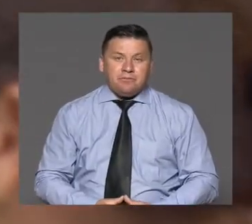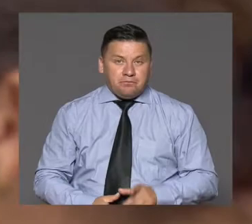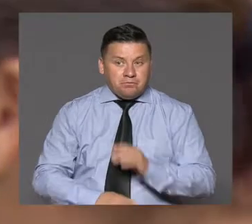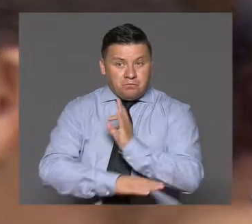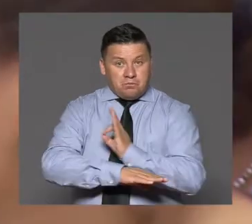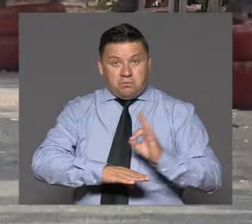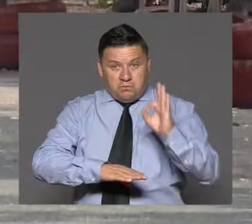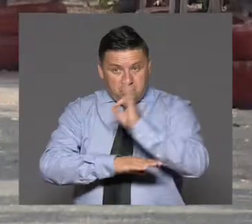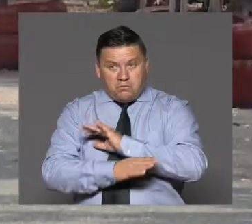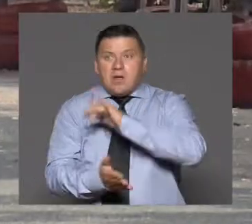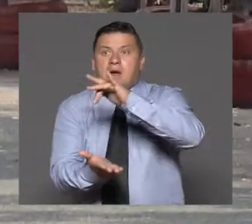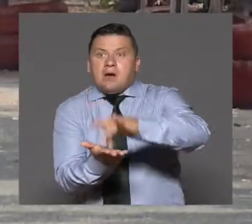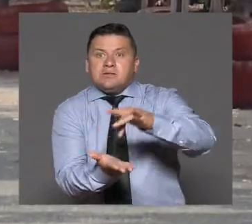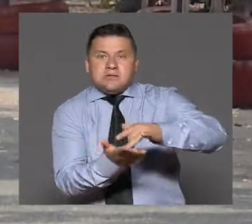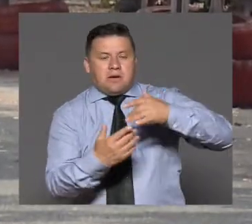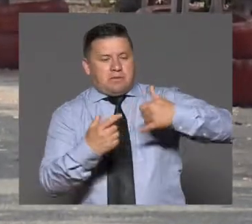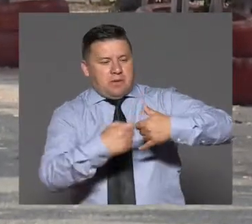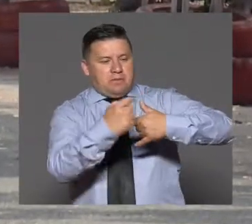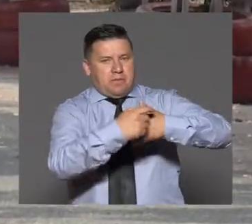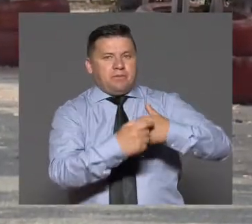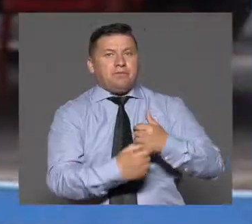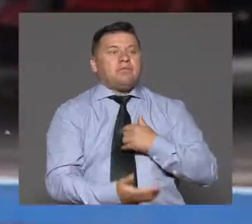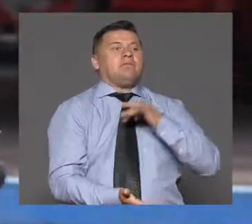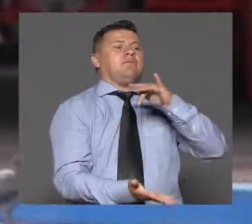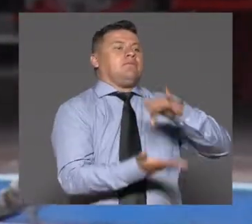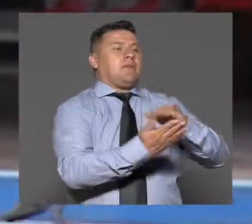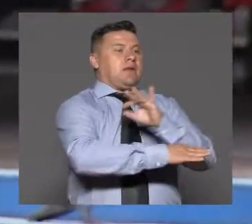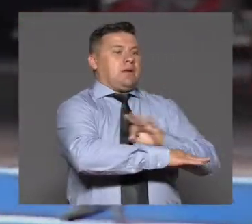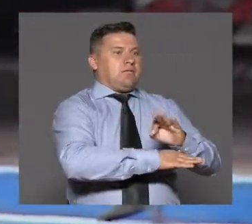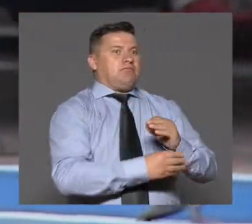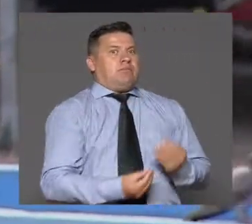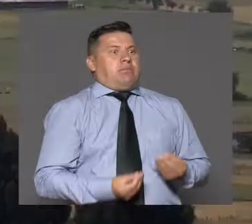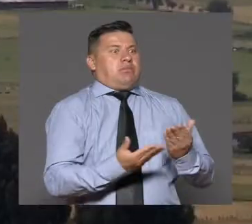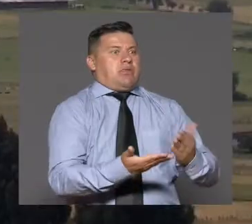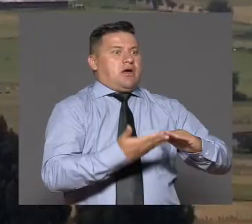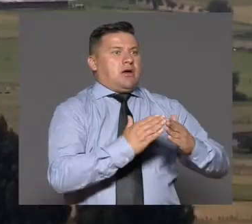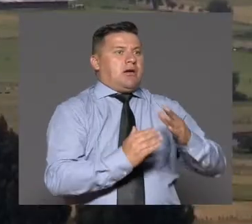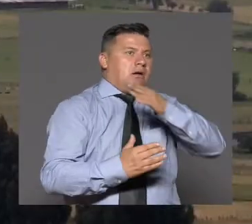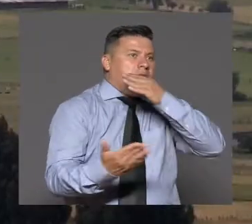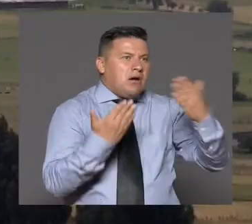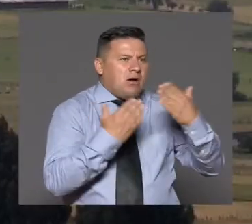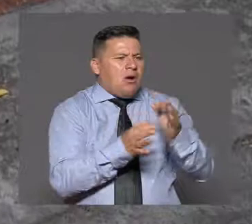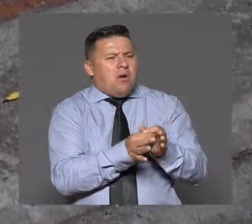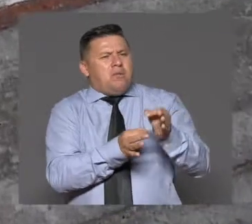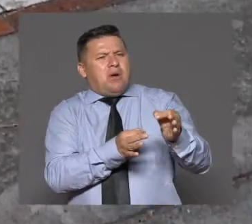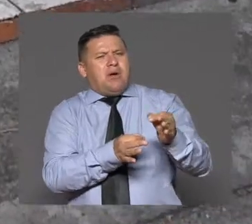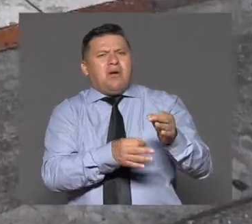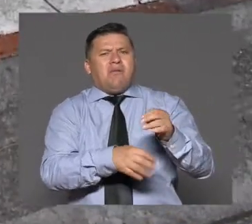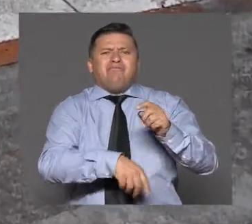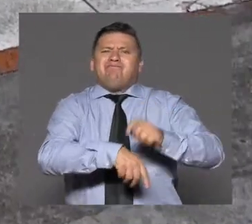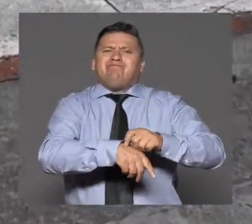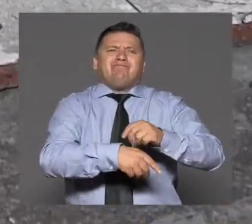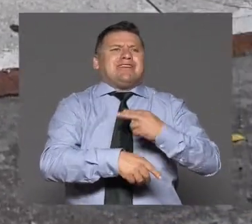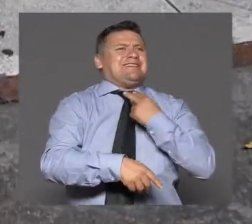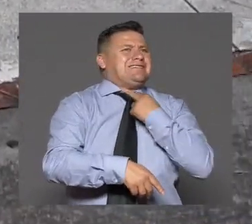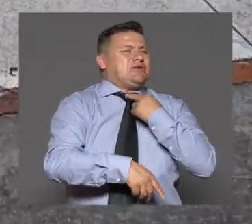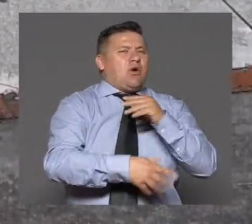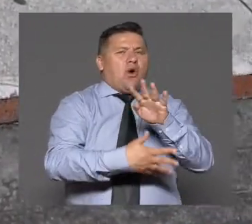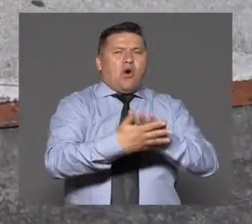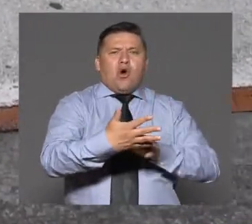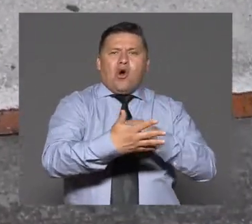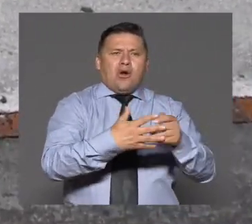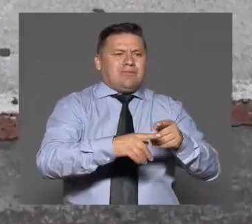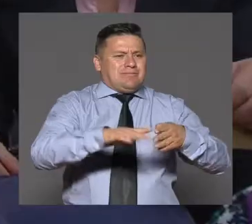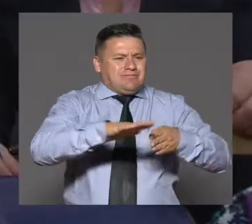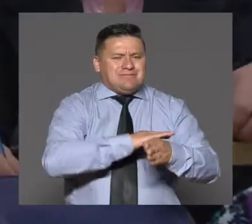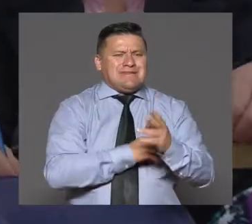diversas regiones del país beneficia en gran medida a las comunidades campesinas de regiones apartadas o con horarios limitados, a las que no se les facilita el